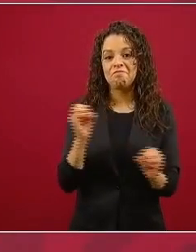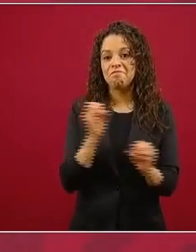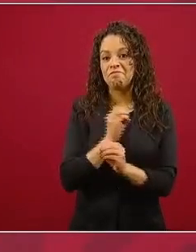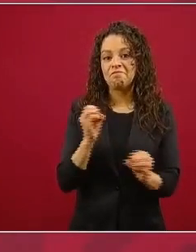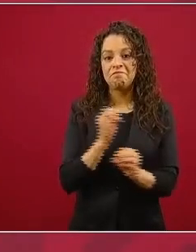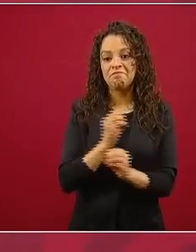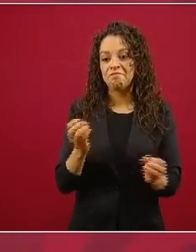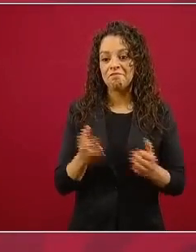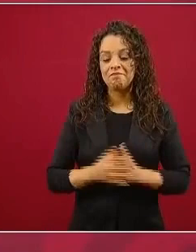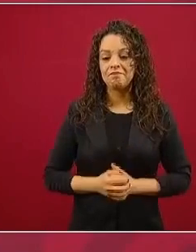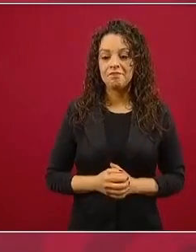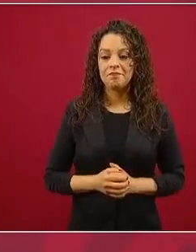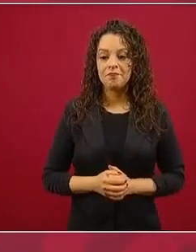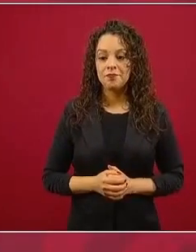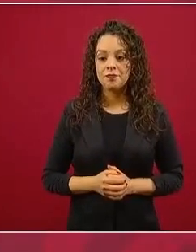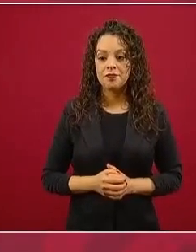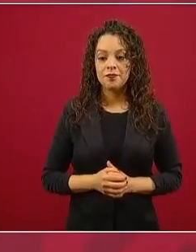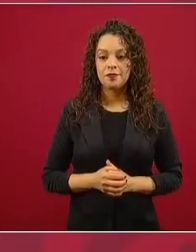Sí.